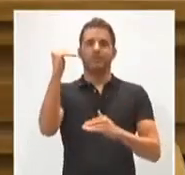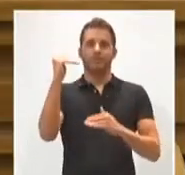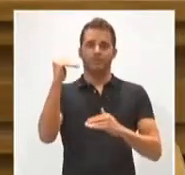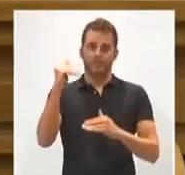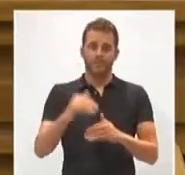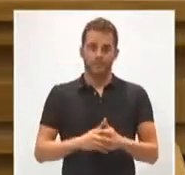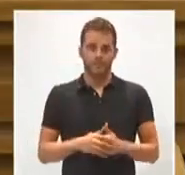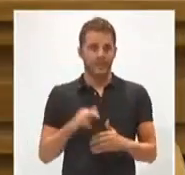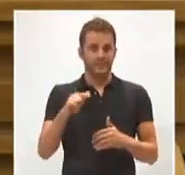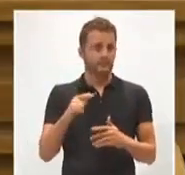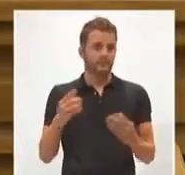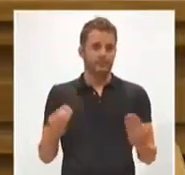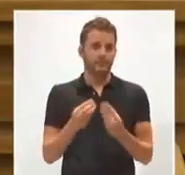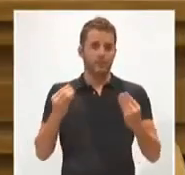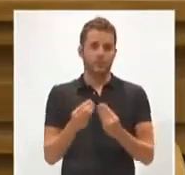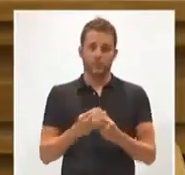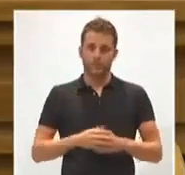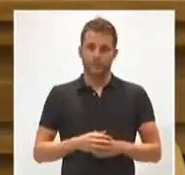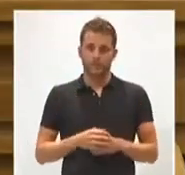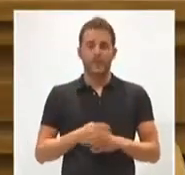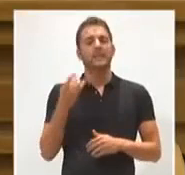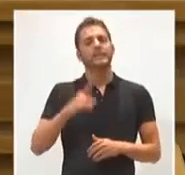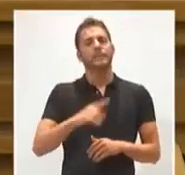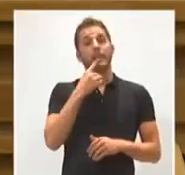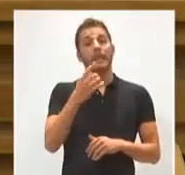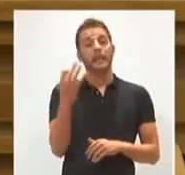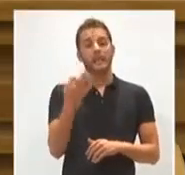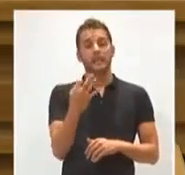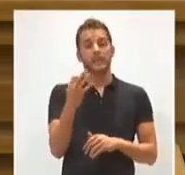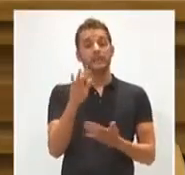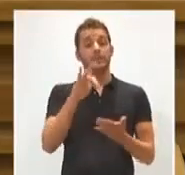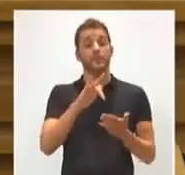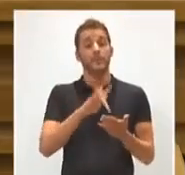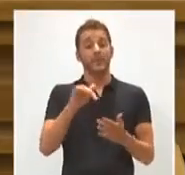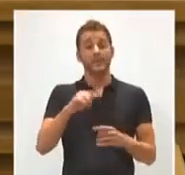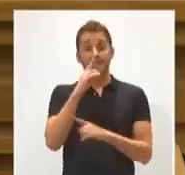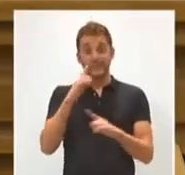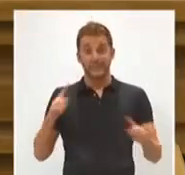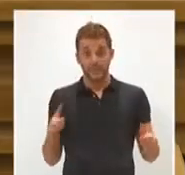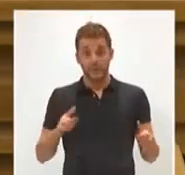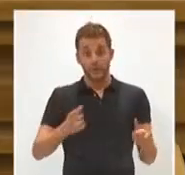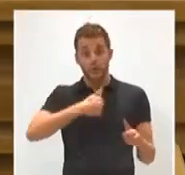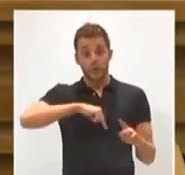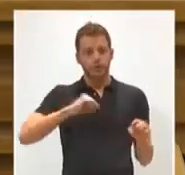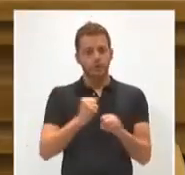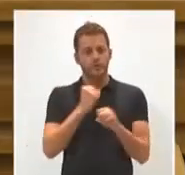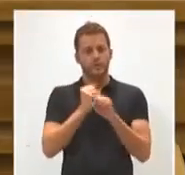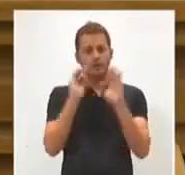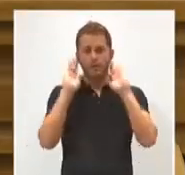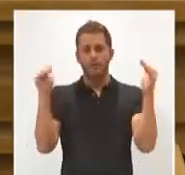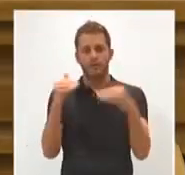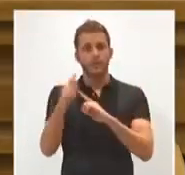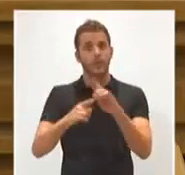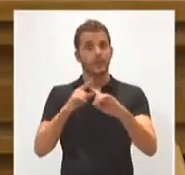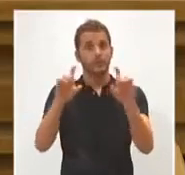paréntesis socioeconómico incluso les diría que durante este año nos está trabajando en la llegada de empresas muchas de ellas